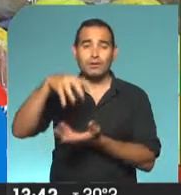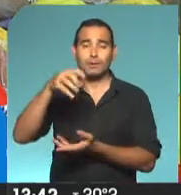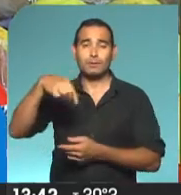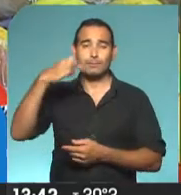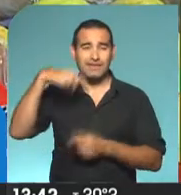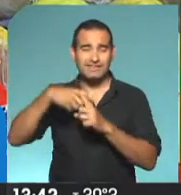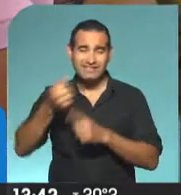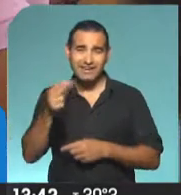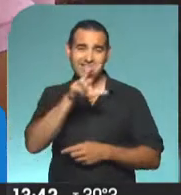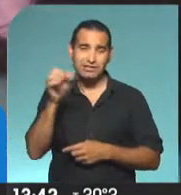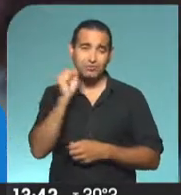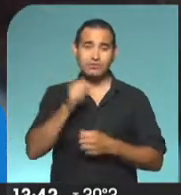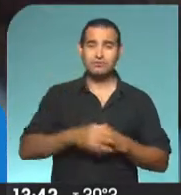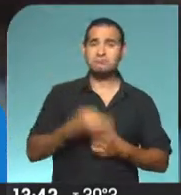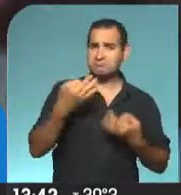pesos.